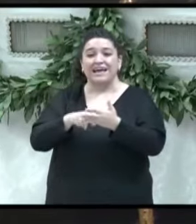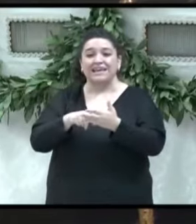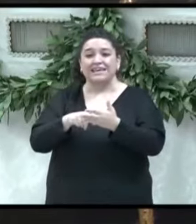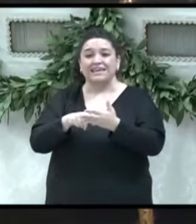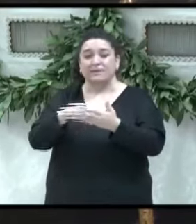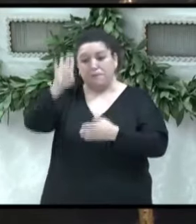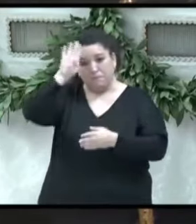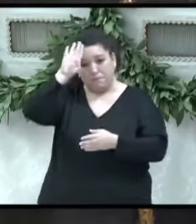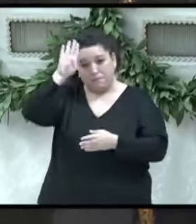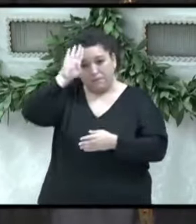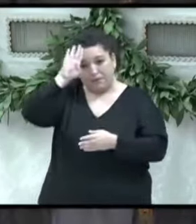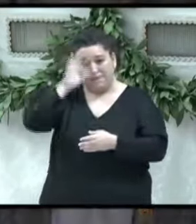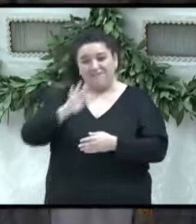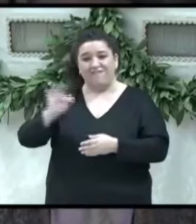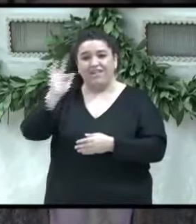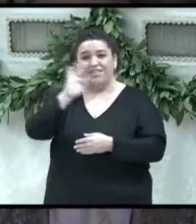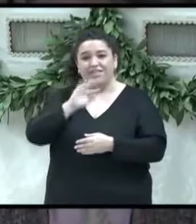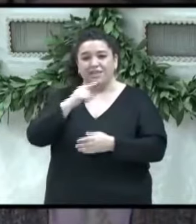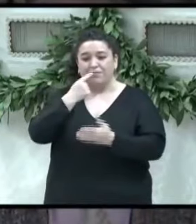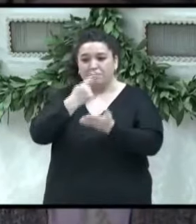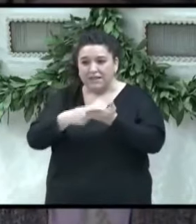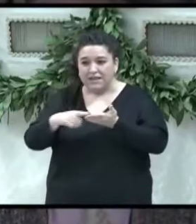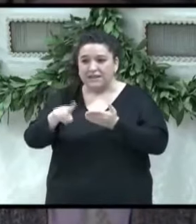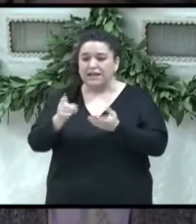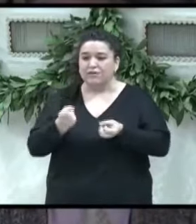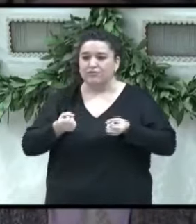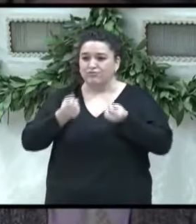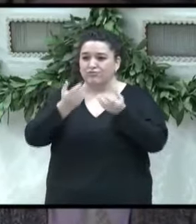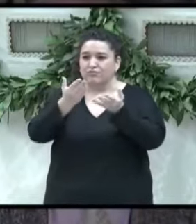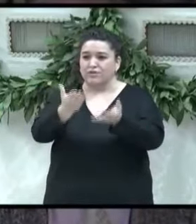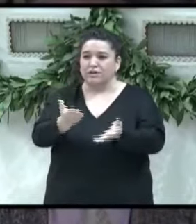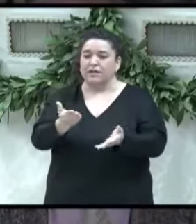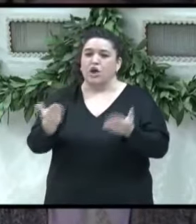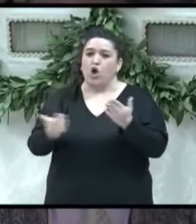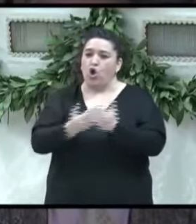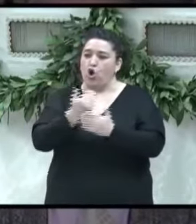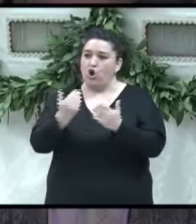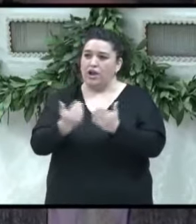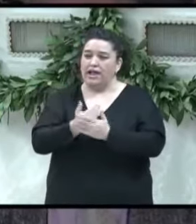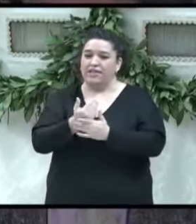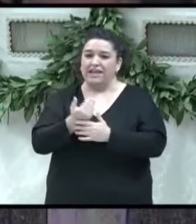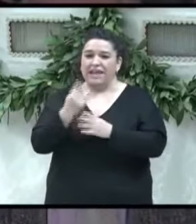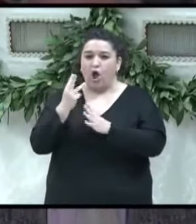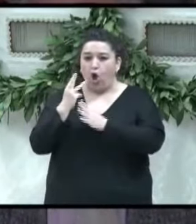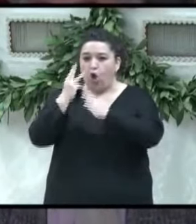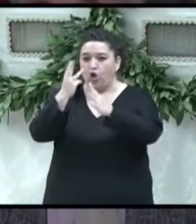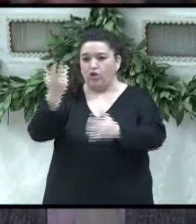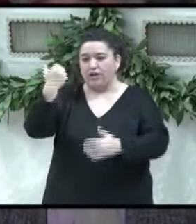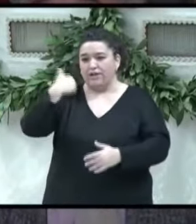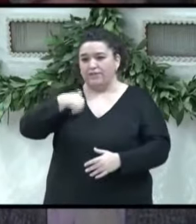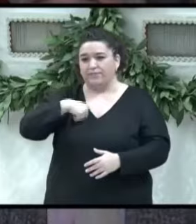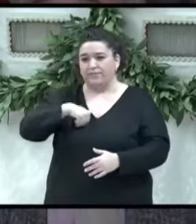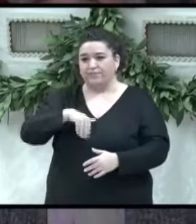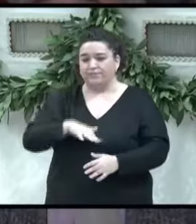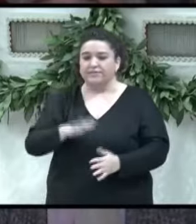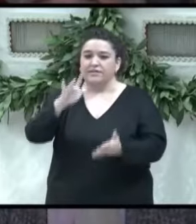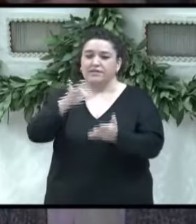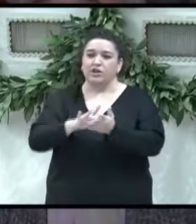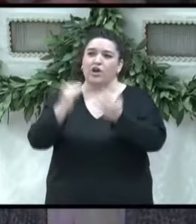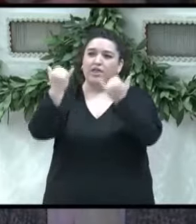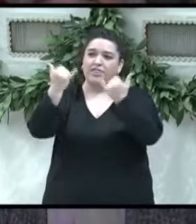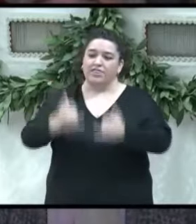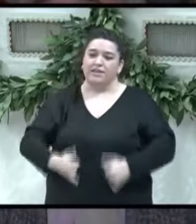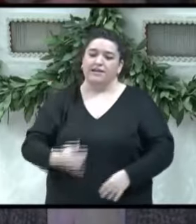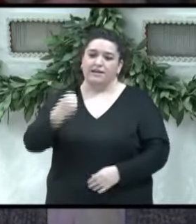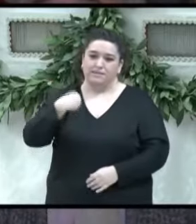el Papa Francisco dedica a esta jornada octava jornada 8 años en que venimos celebrándolo